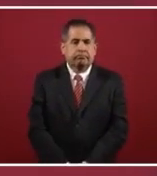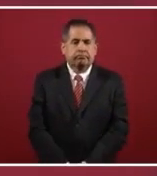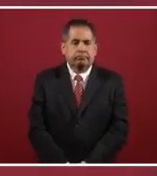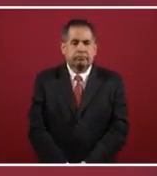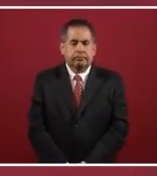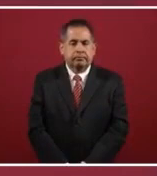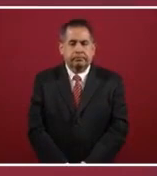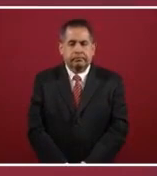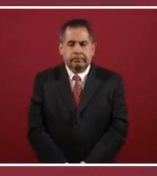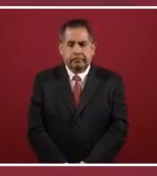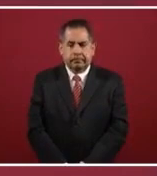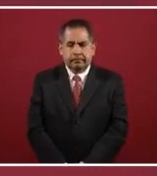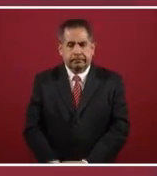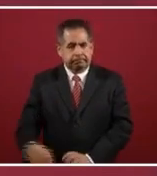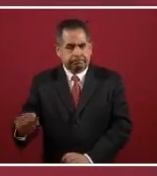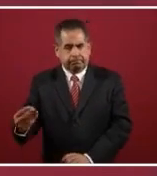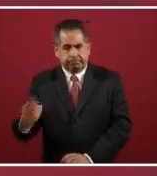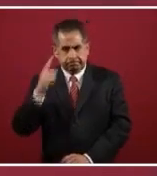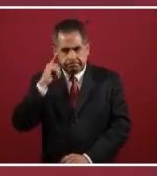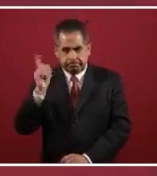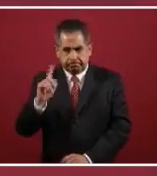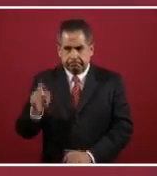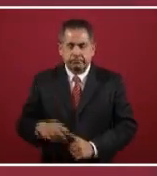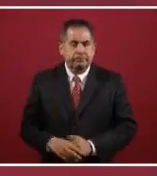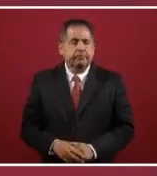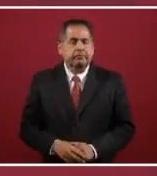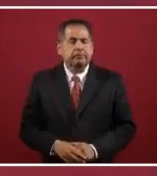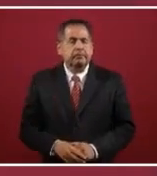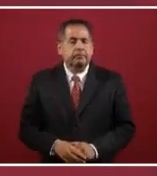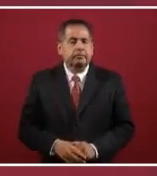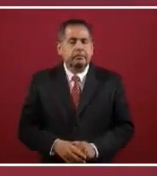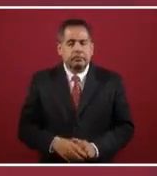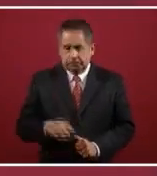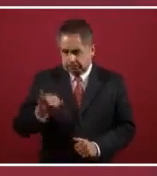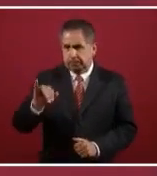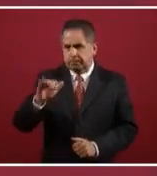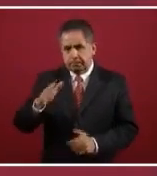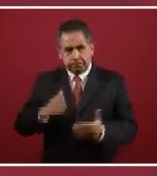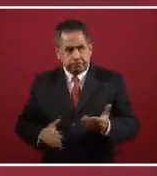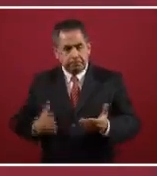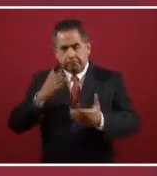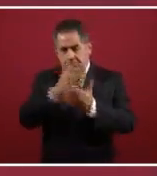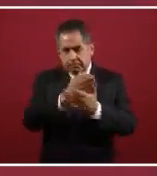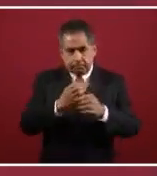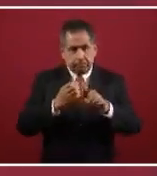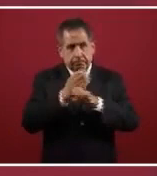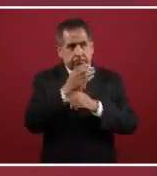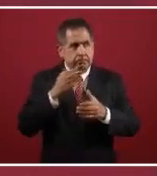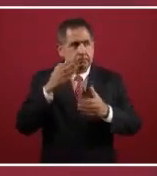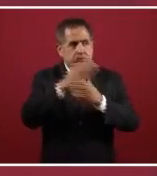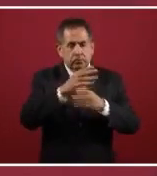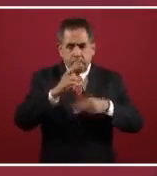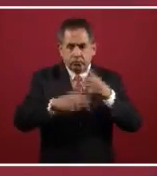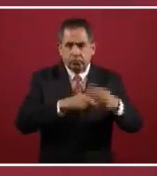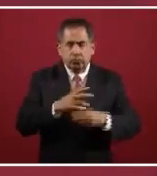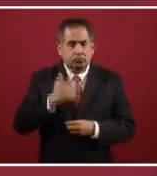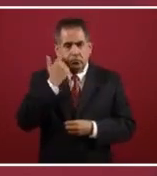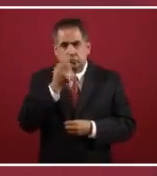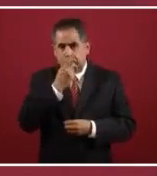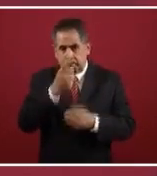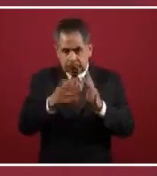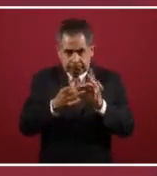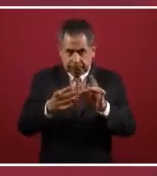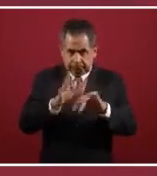Pesos que debe el estado a la universidad. Vamos a el estado. Yo lo que quisiera